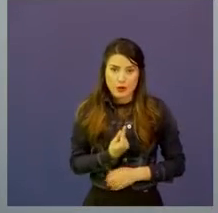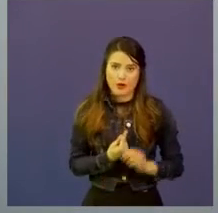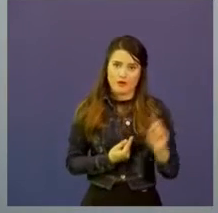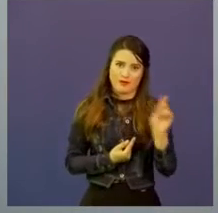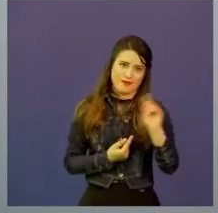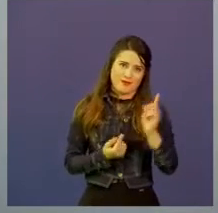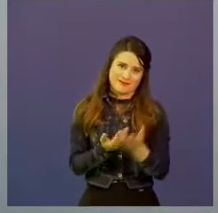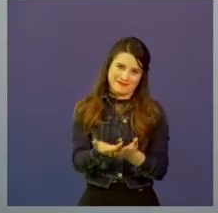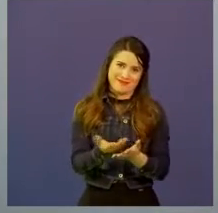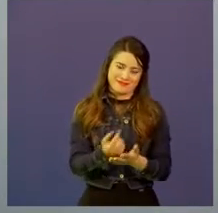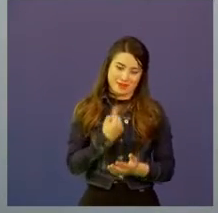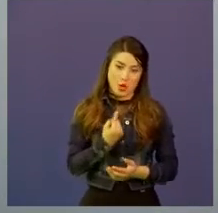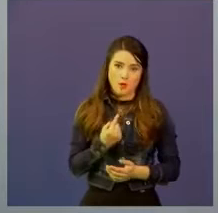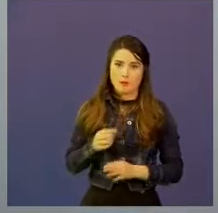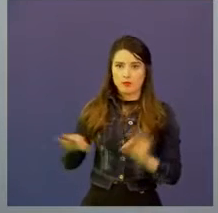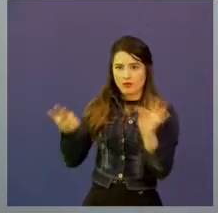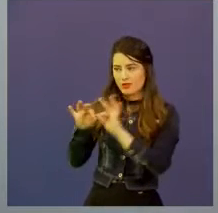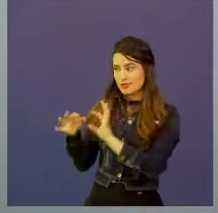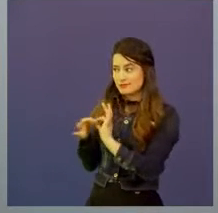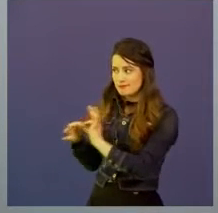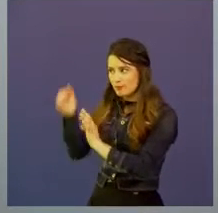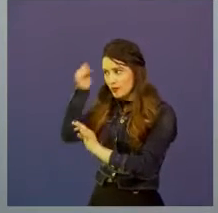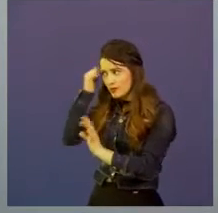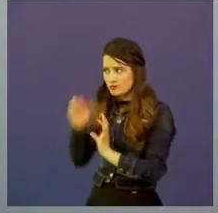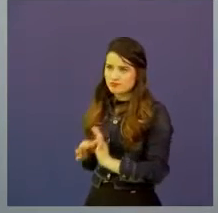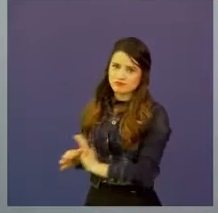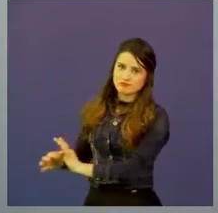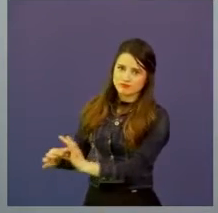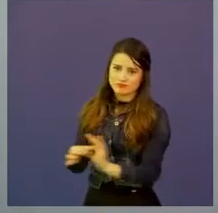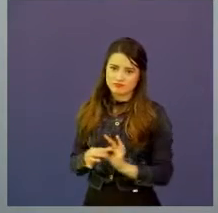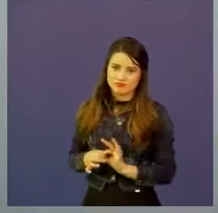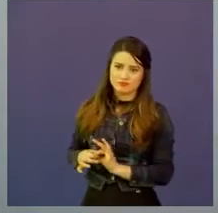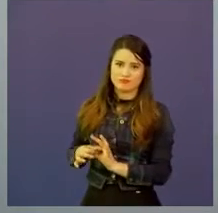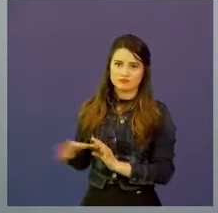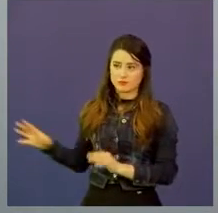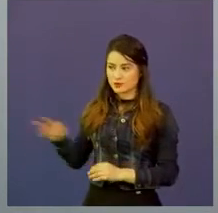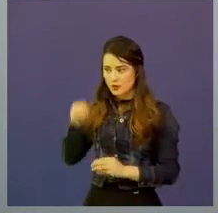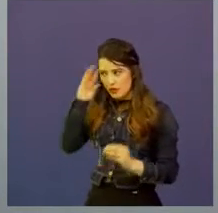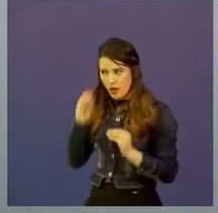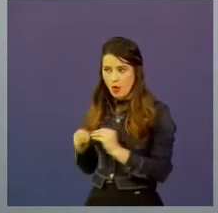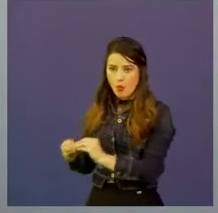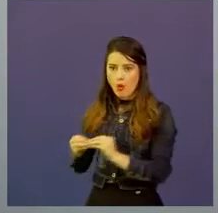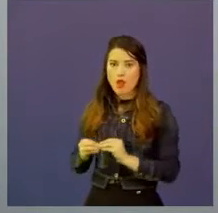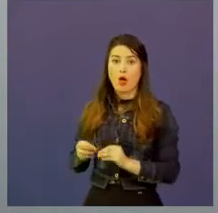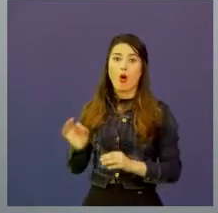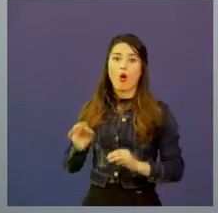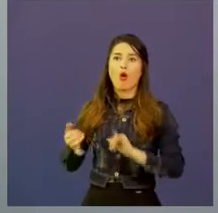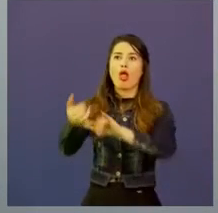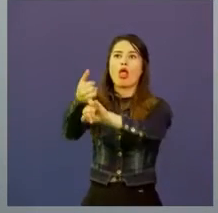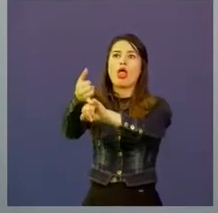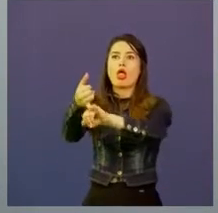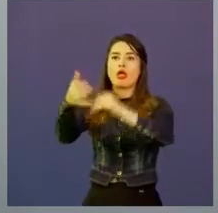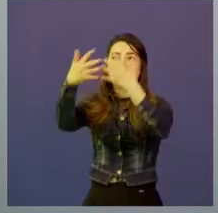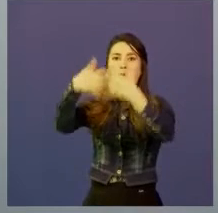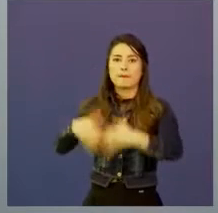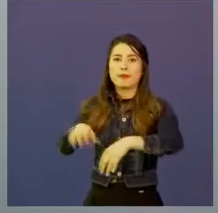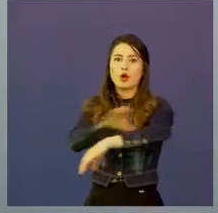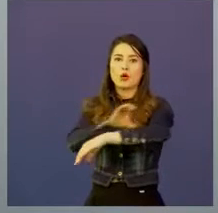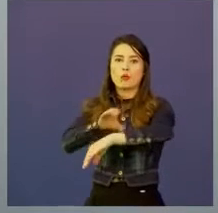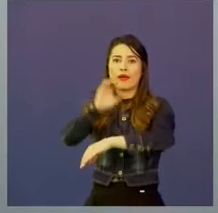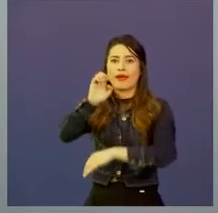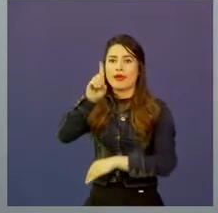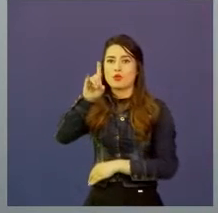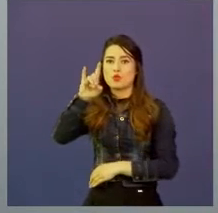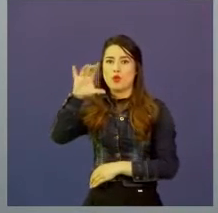importante acompañarse. Puede que no sea directamente con, no sé, con computadores para educar, con tabletas para educar, con Smart School,